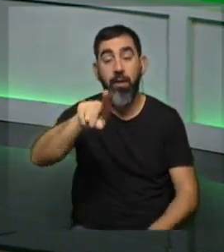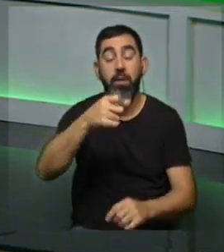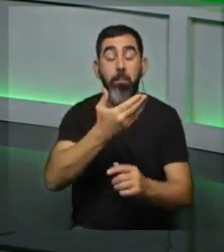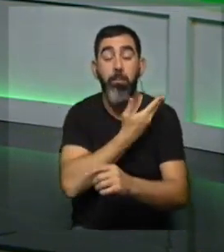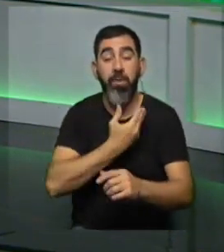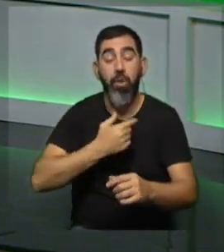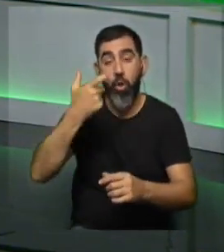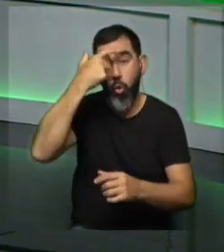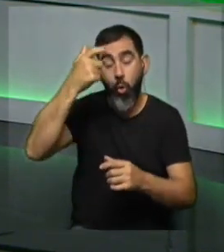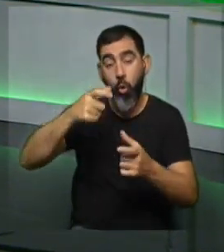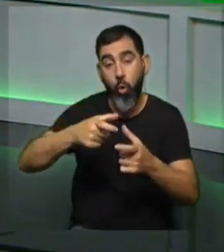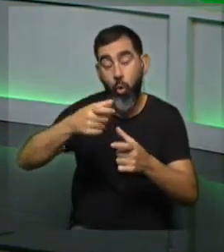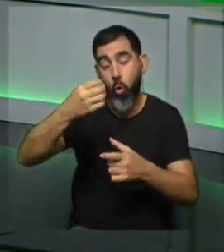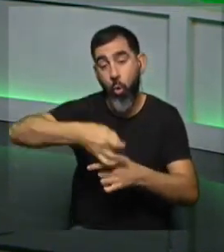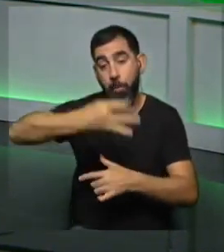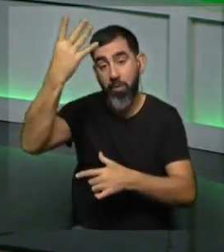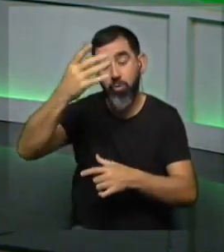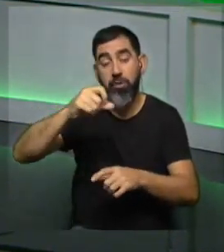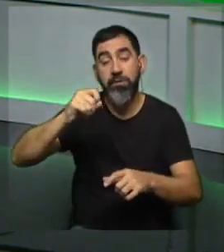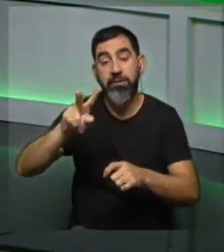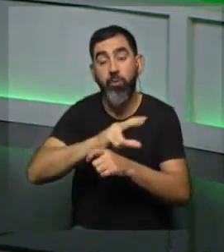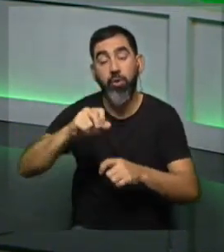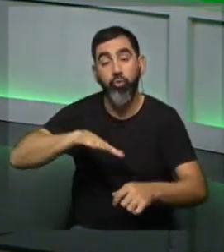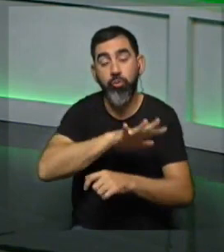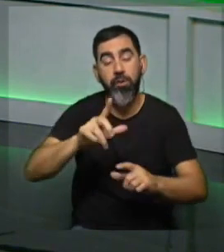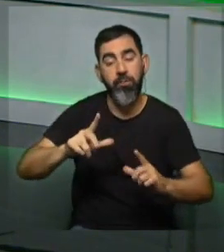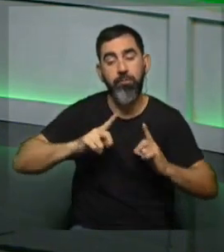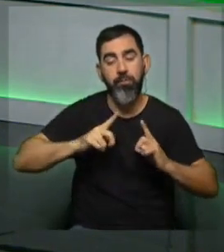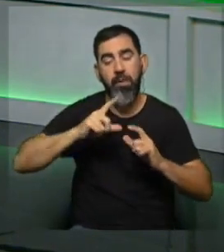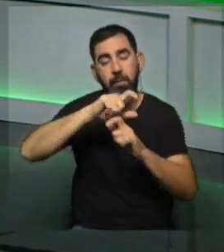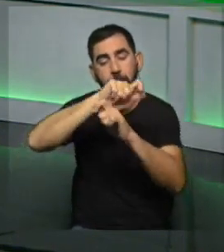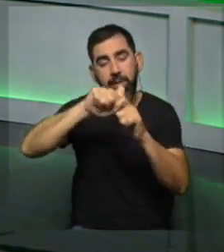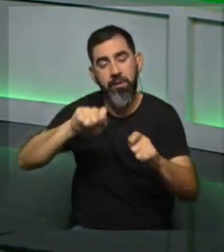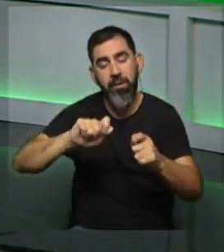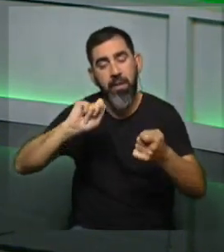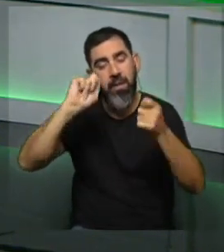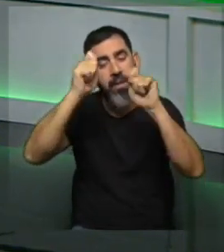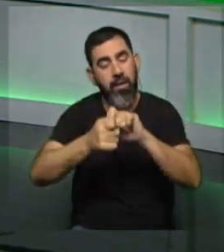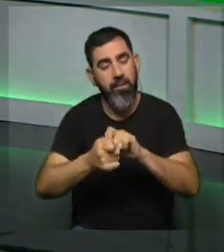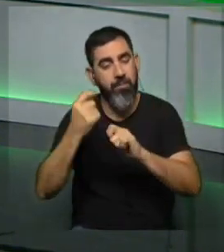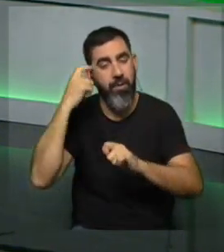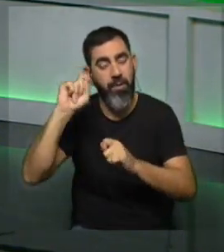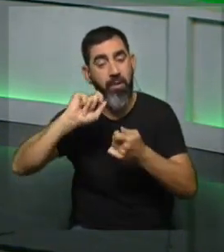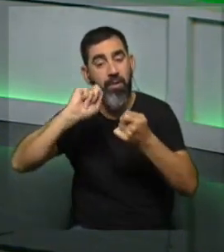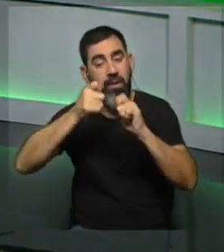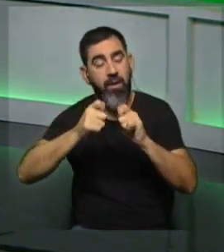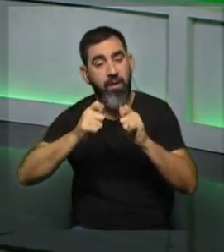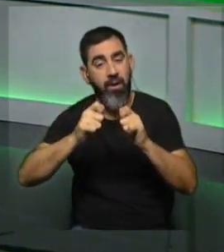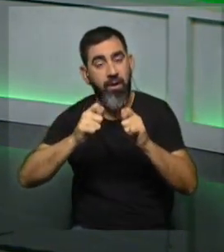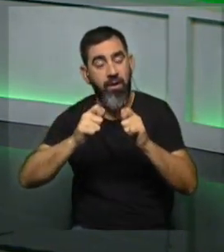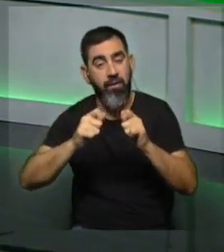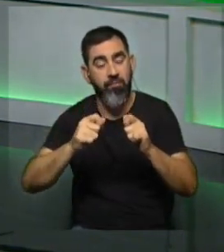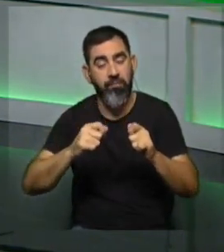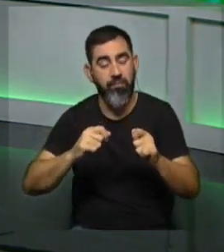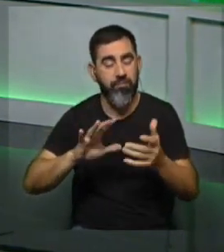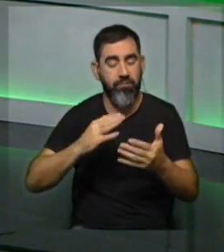expertos en seguridad social dijo que espera que el pitchen etr capacite sobre su propuesta de plebiscitar la Reforma porque es una barbaridad que no